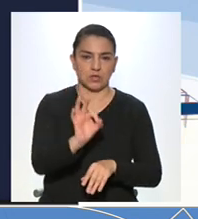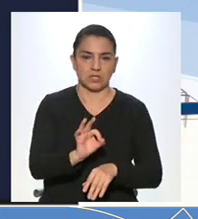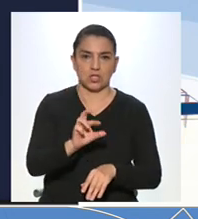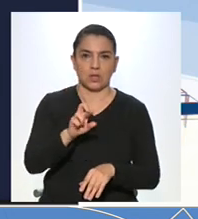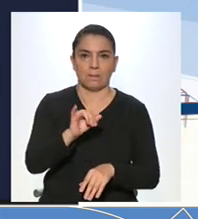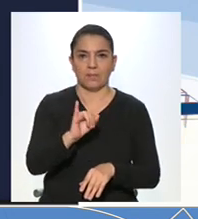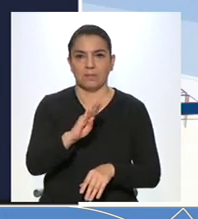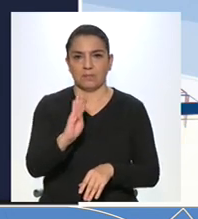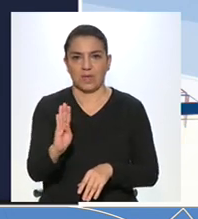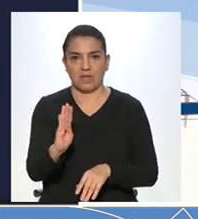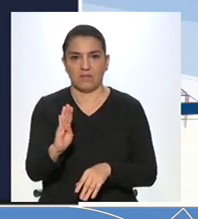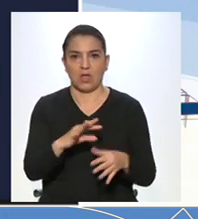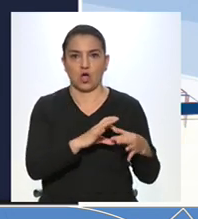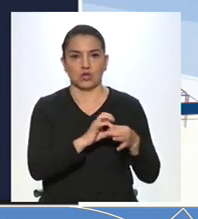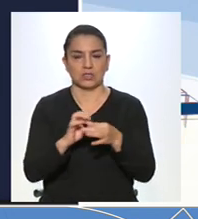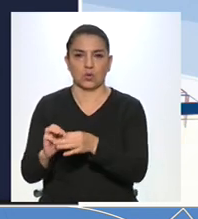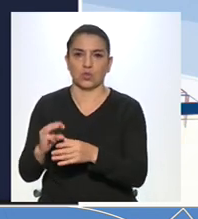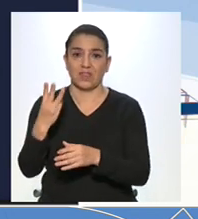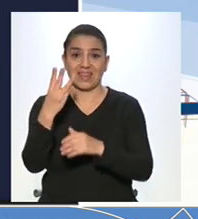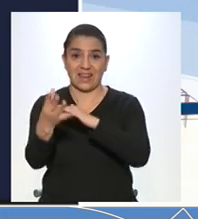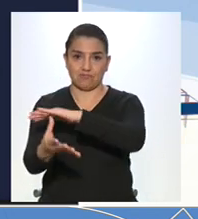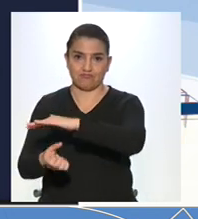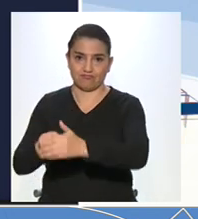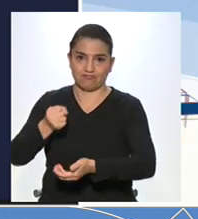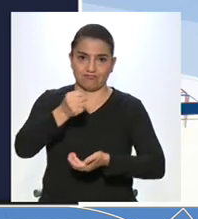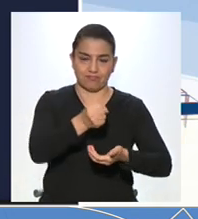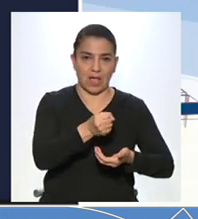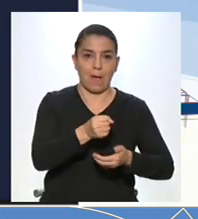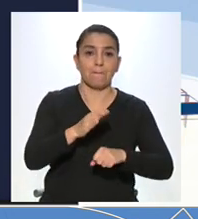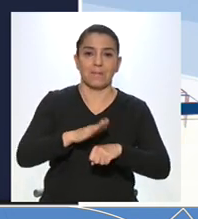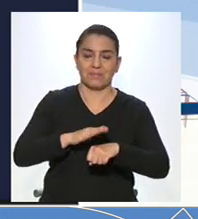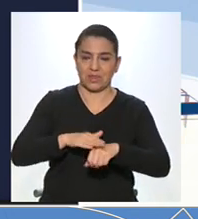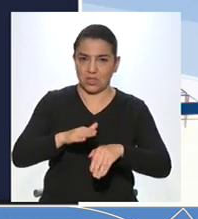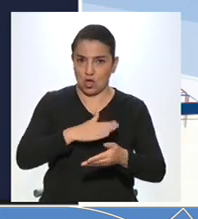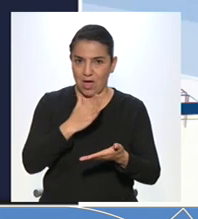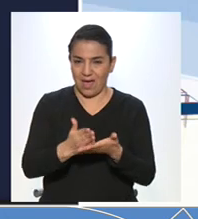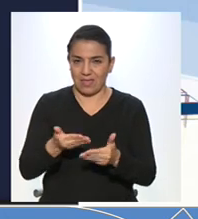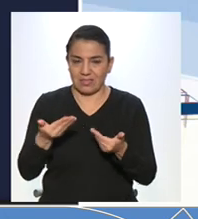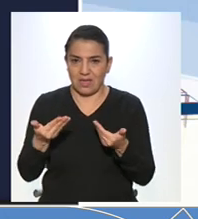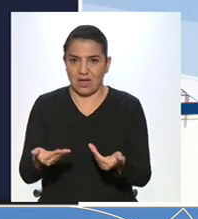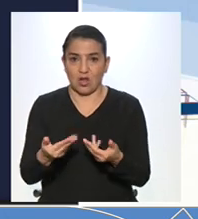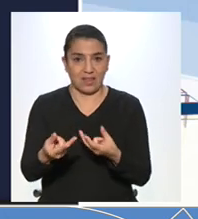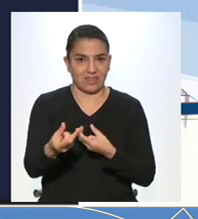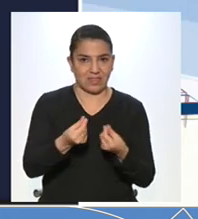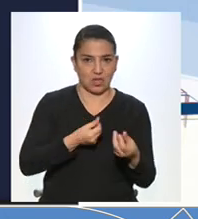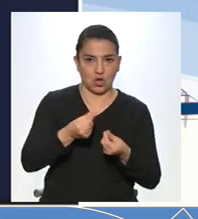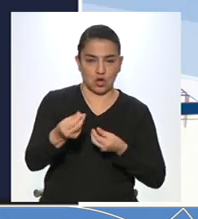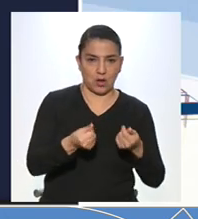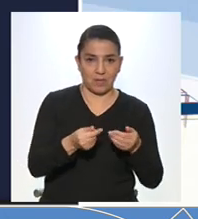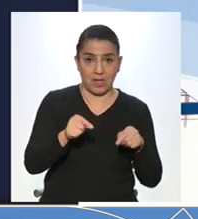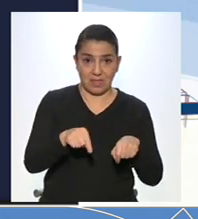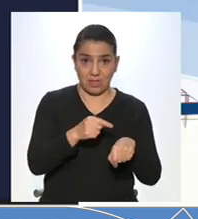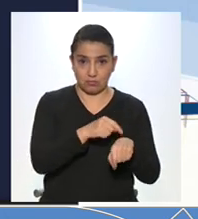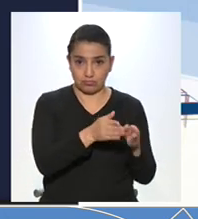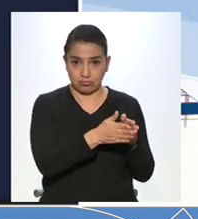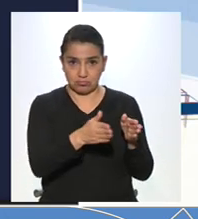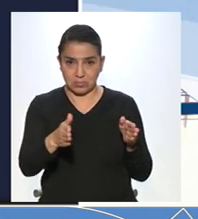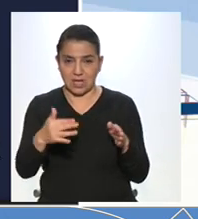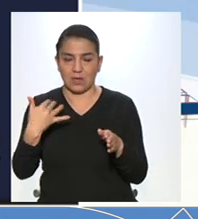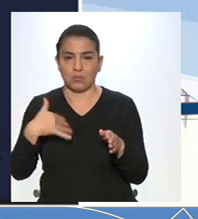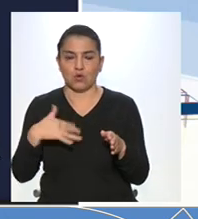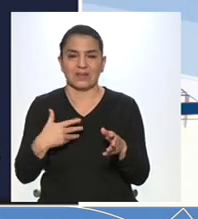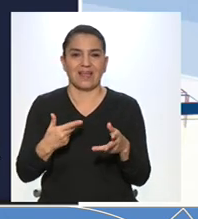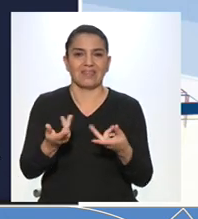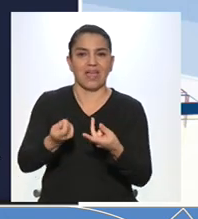de los 3 retiros de fondos autorizados hasta ahora. Por su parte, la dinámica de la economía en esta fase también es importante. El dinamismo